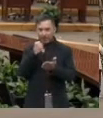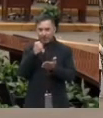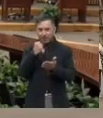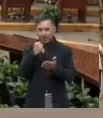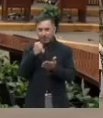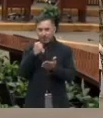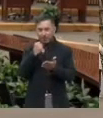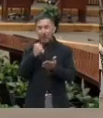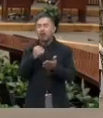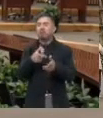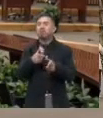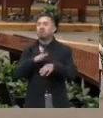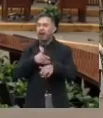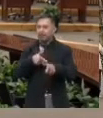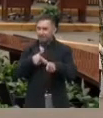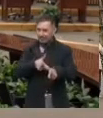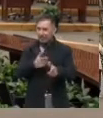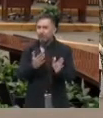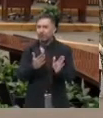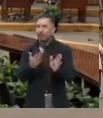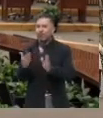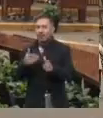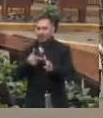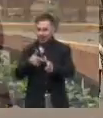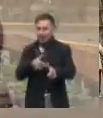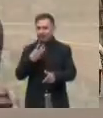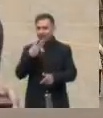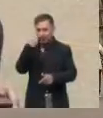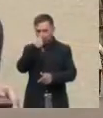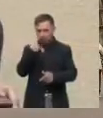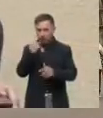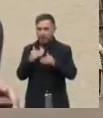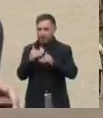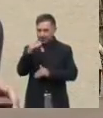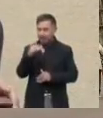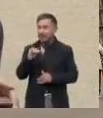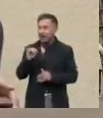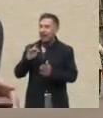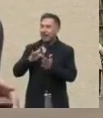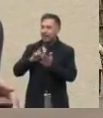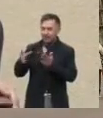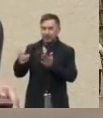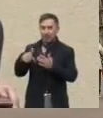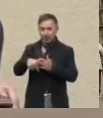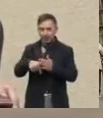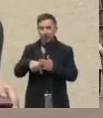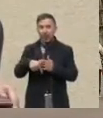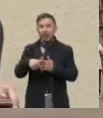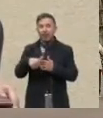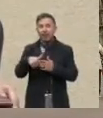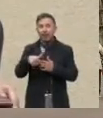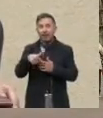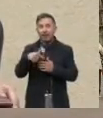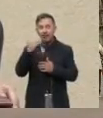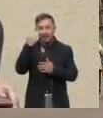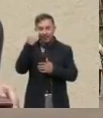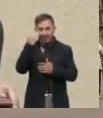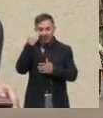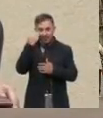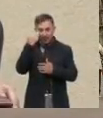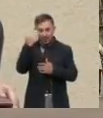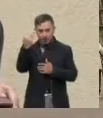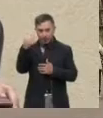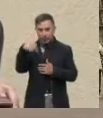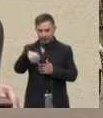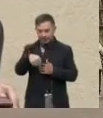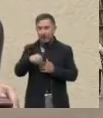la extensión por 3 horas más, presidente. Gracias, señor secretario. Debido al tiempo que llevamos continuada de concesión continuada en el